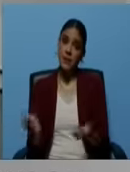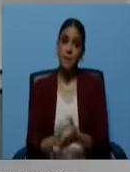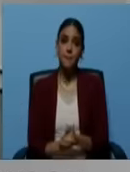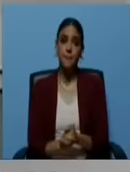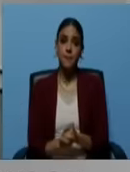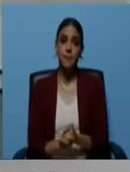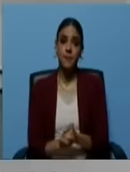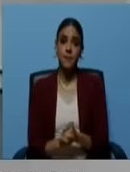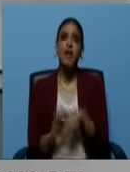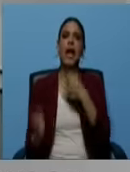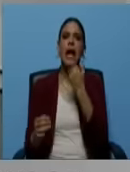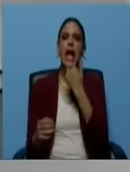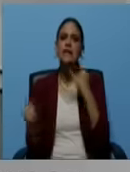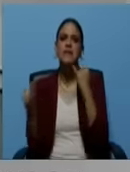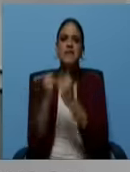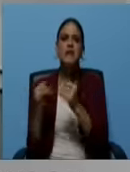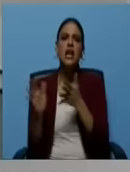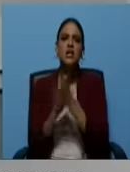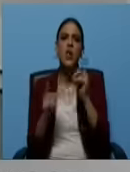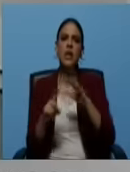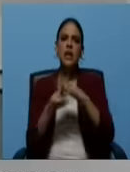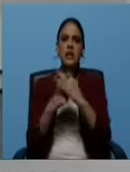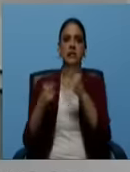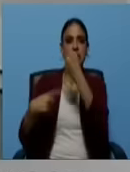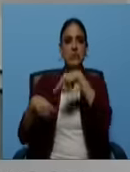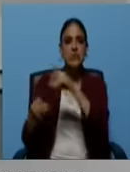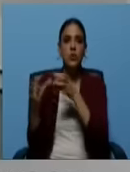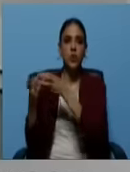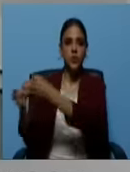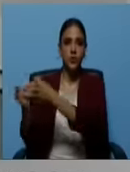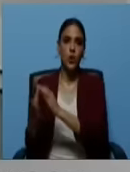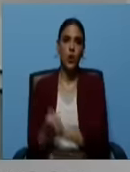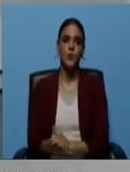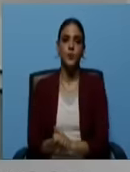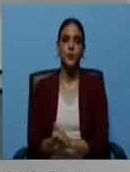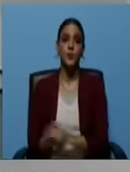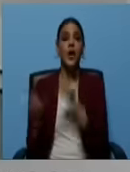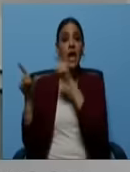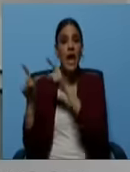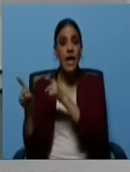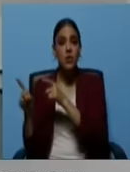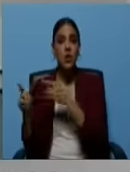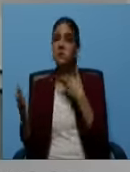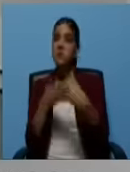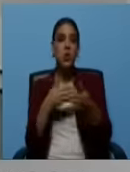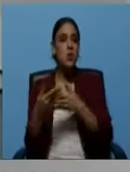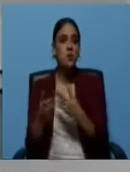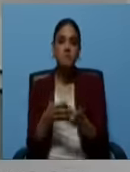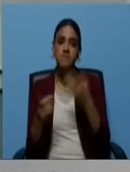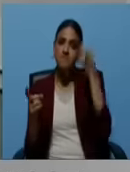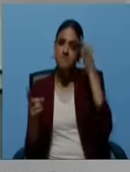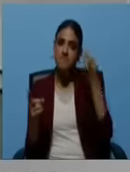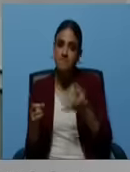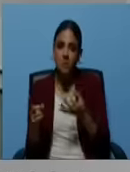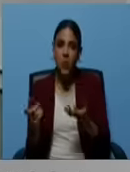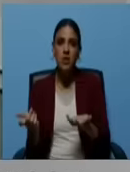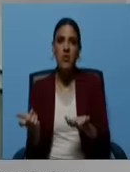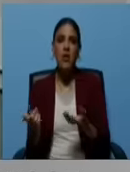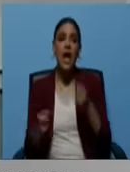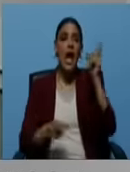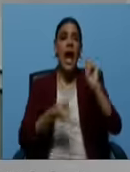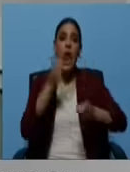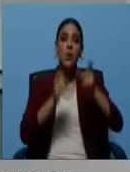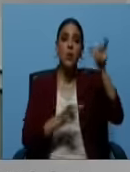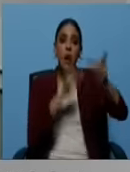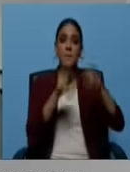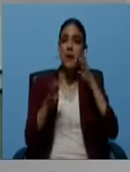en esos agonizantes capítulos. Ello a pesar de que algunos espectadores ya sabían